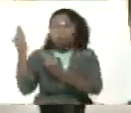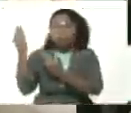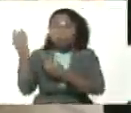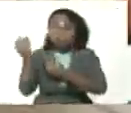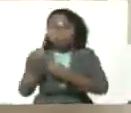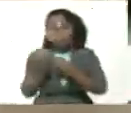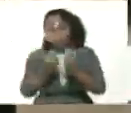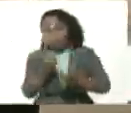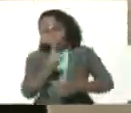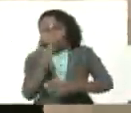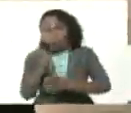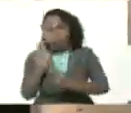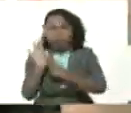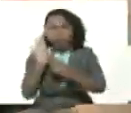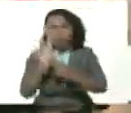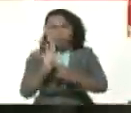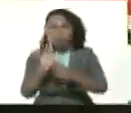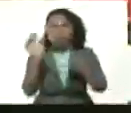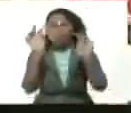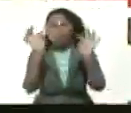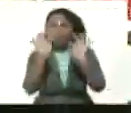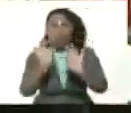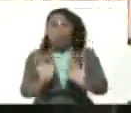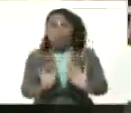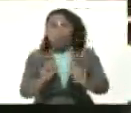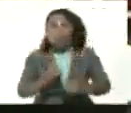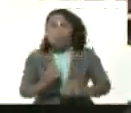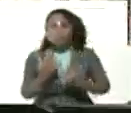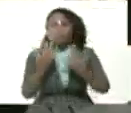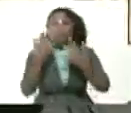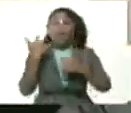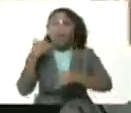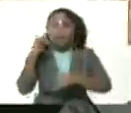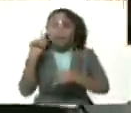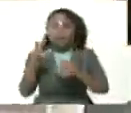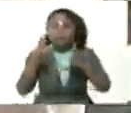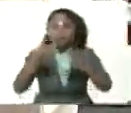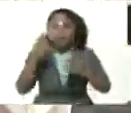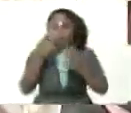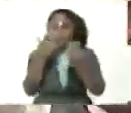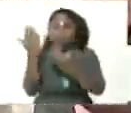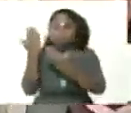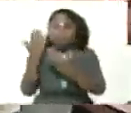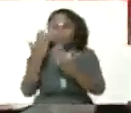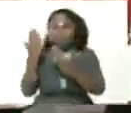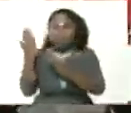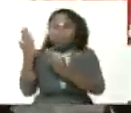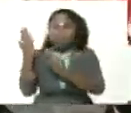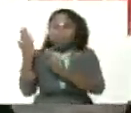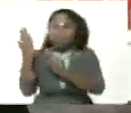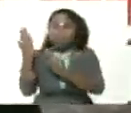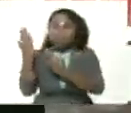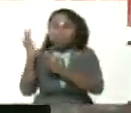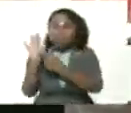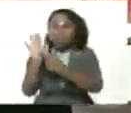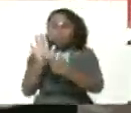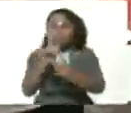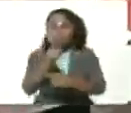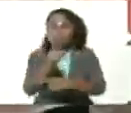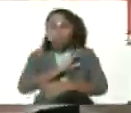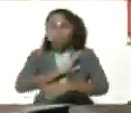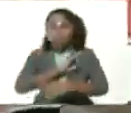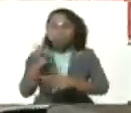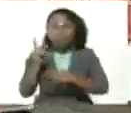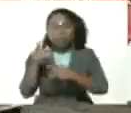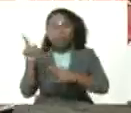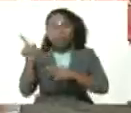Y muéstrale la zona de respiración que tiene el paquete. Mira, aquí está, conuquero mayor, muéstralo tú. Ya que el